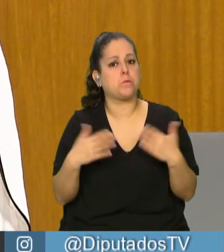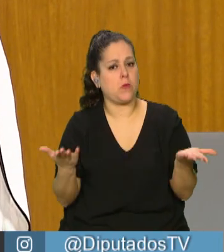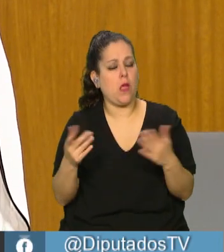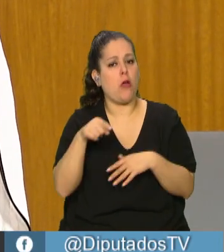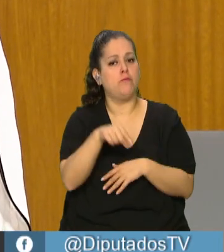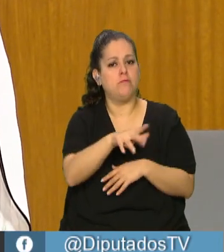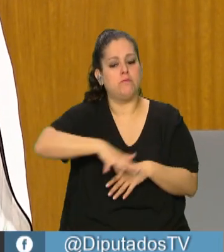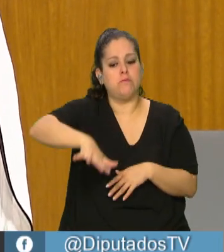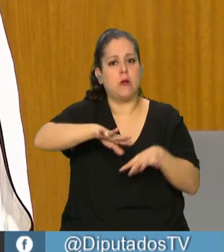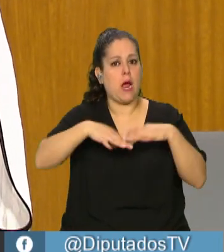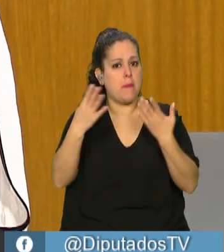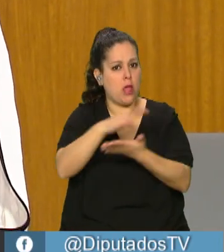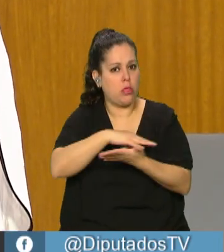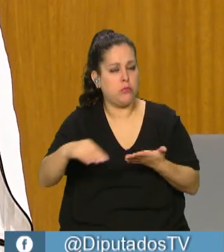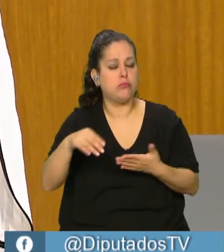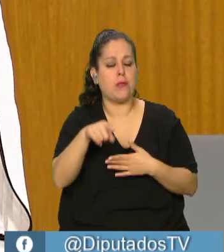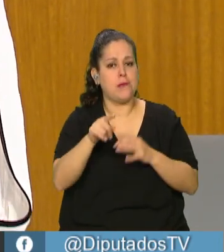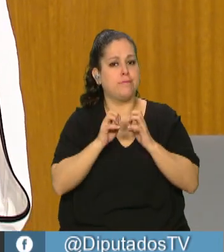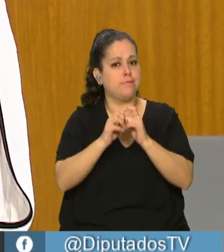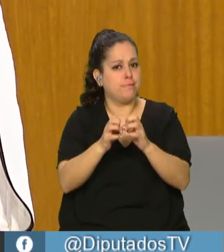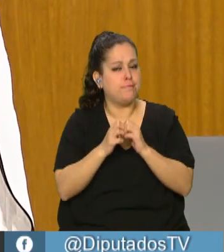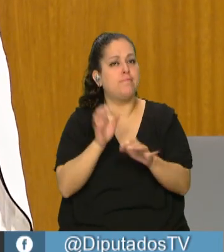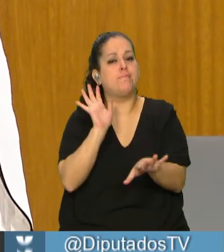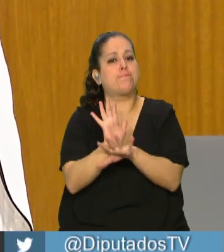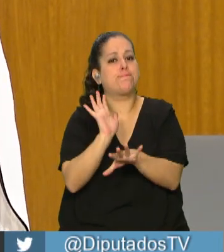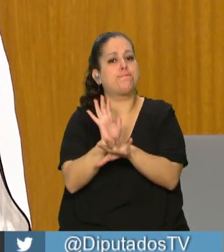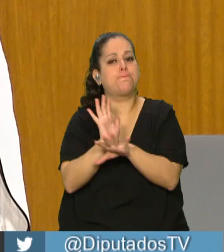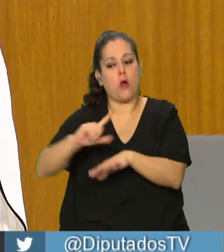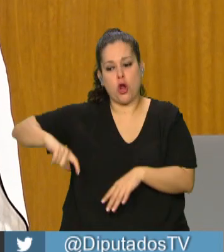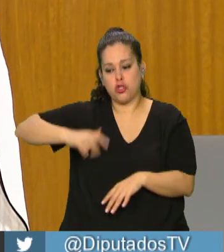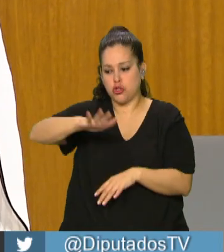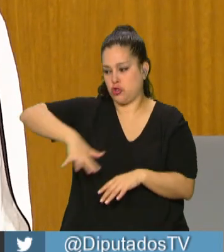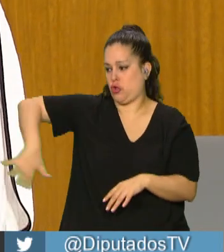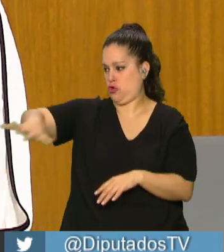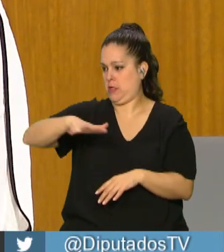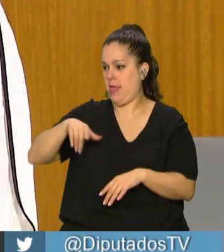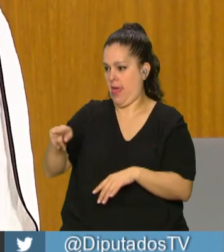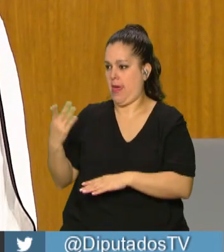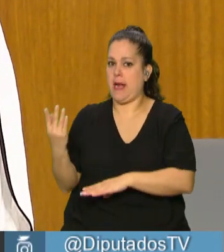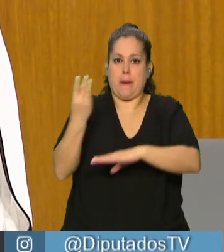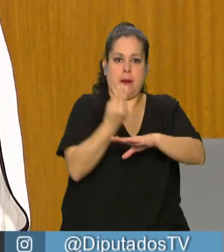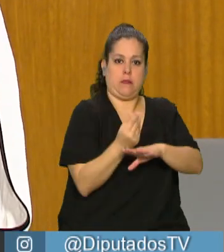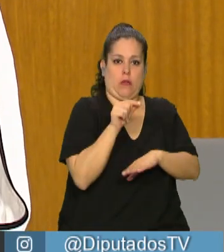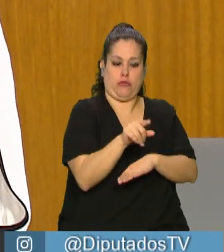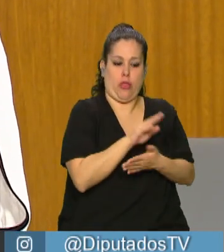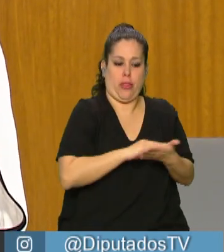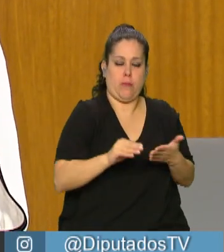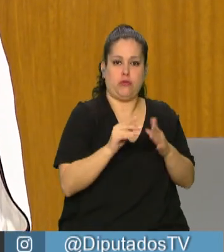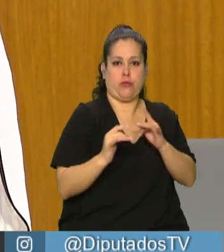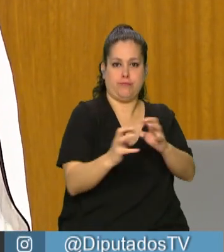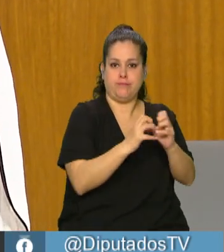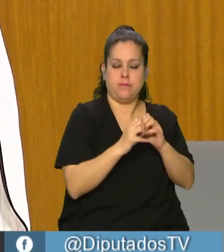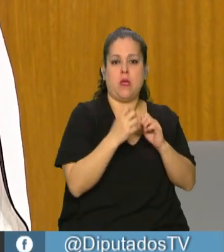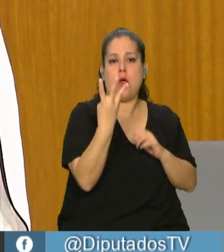Congreso, en el recinto, es en definitiva la representación de la sociedad argentina, ¿no? De lo que se votó cada 4 años, duran